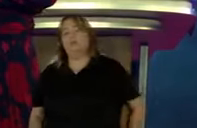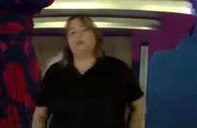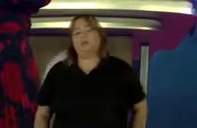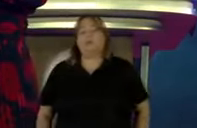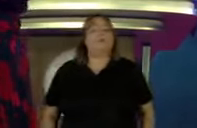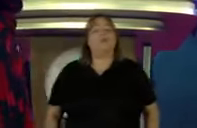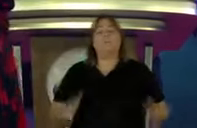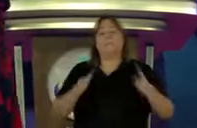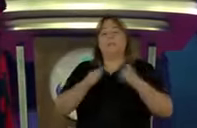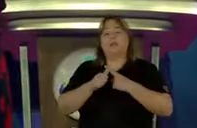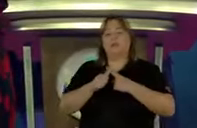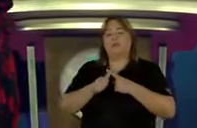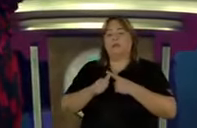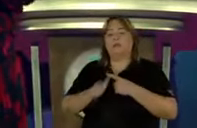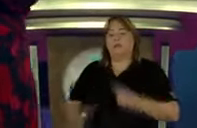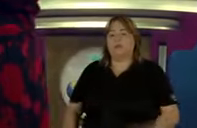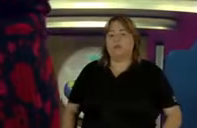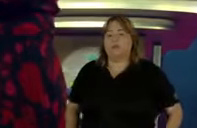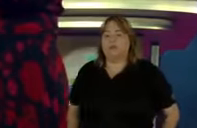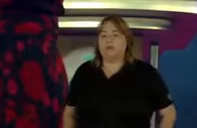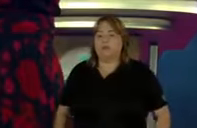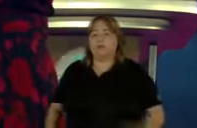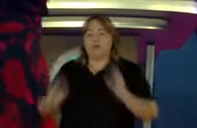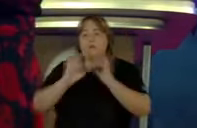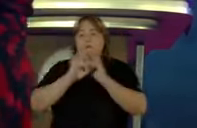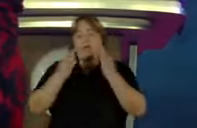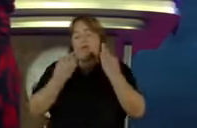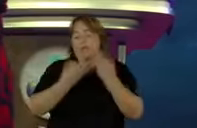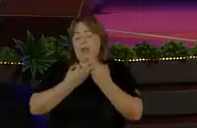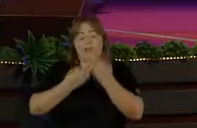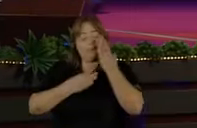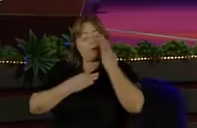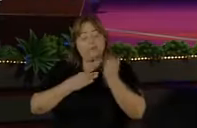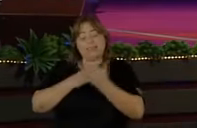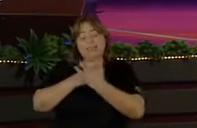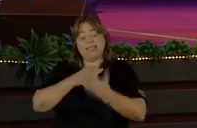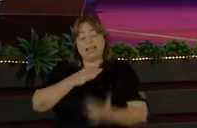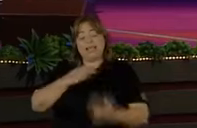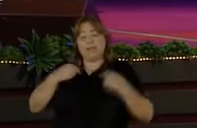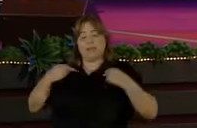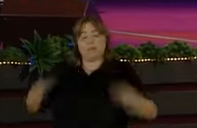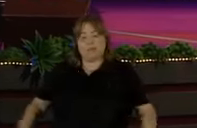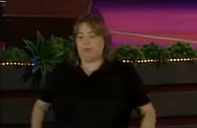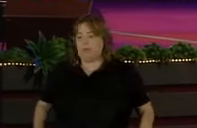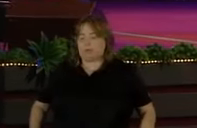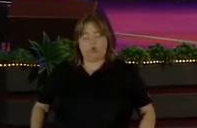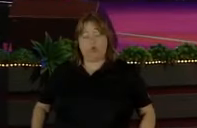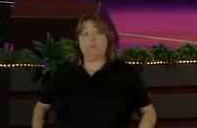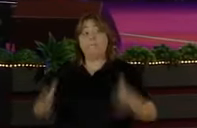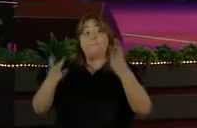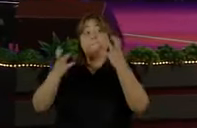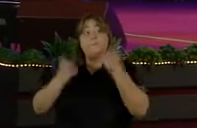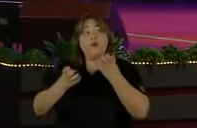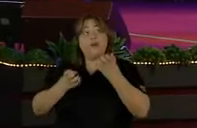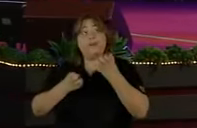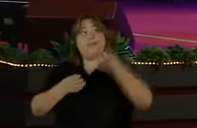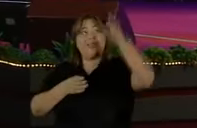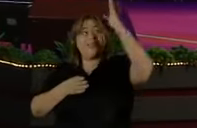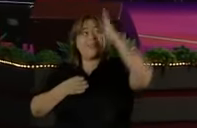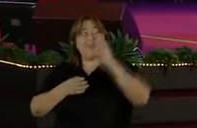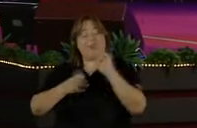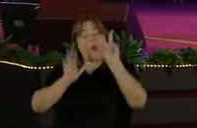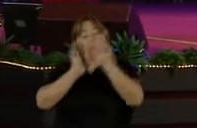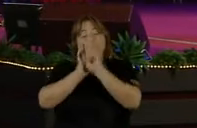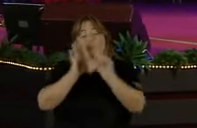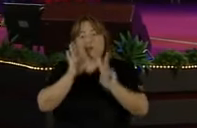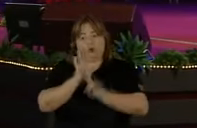Eso es lo primero, porque no es familia por sangre humana, sino por voluntad de Dios. A los que han creído,